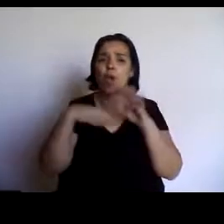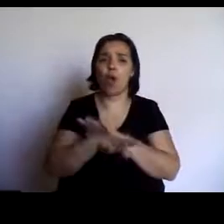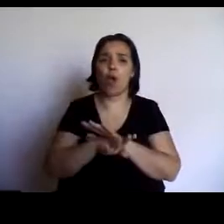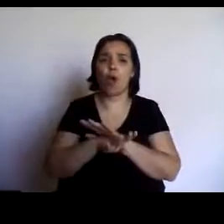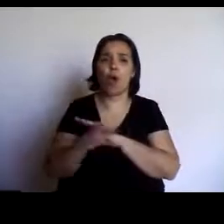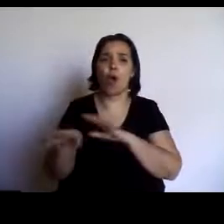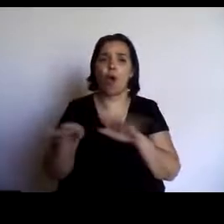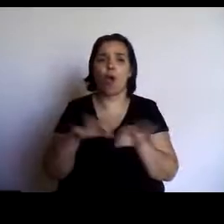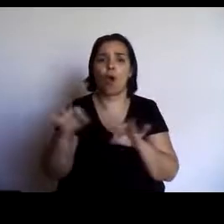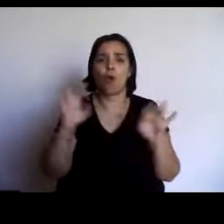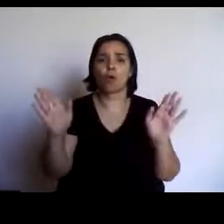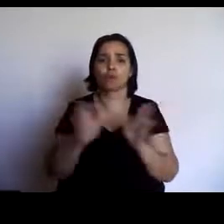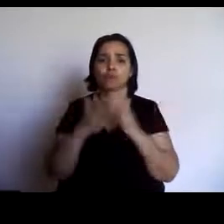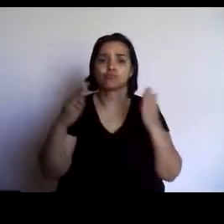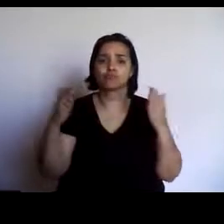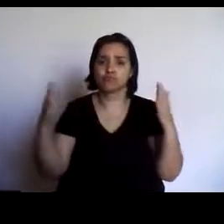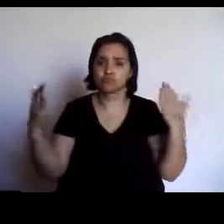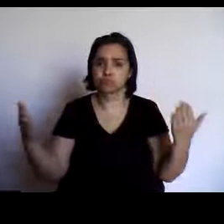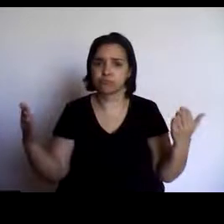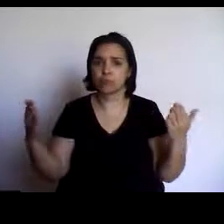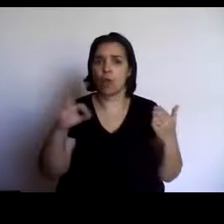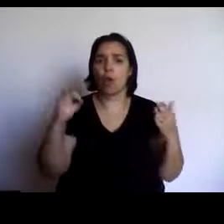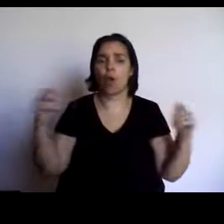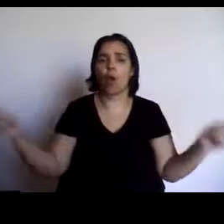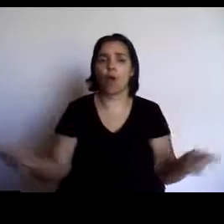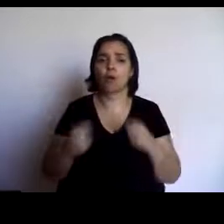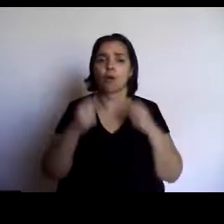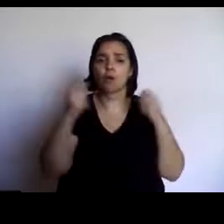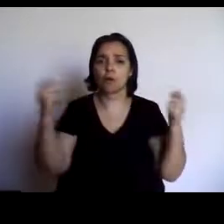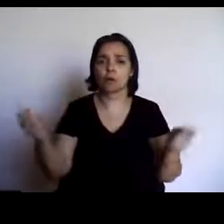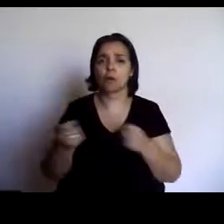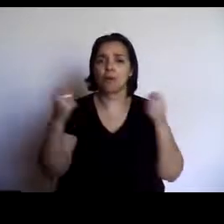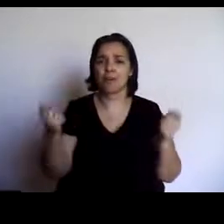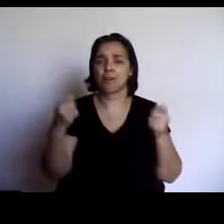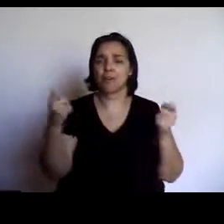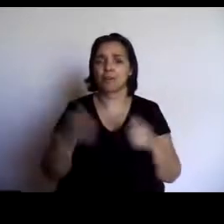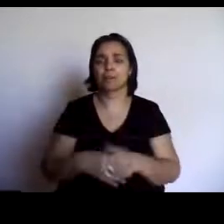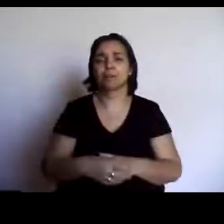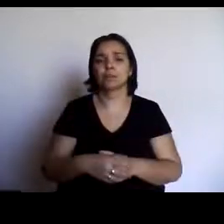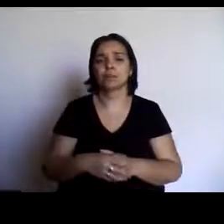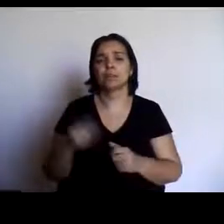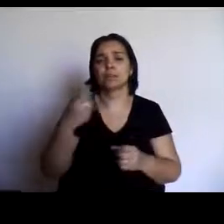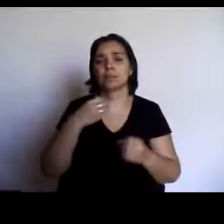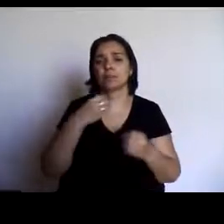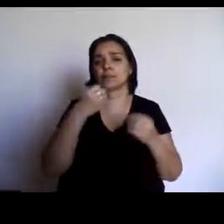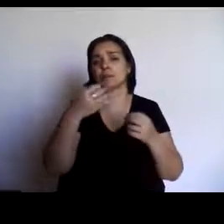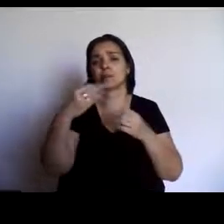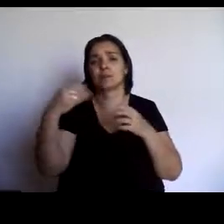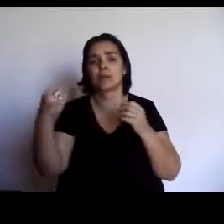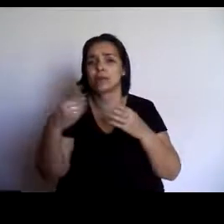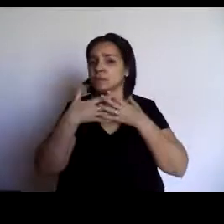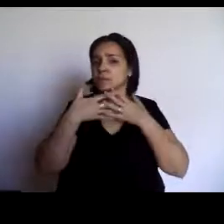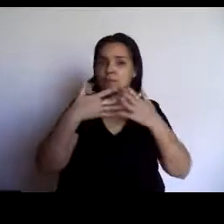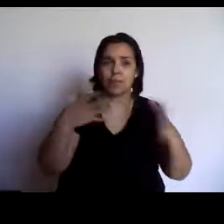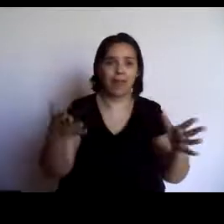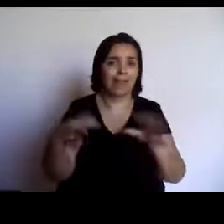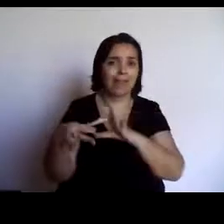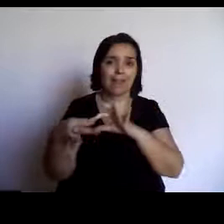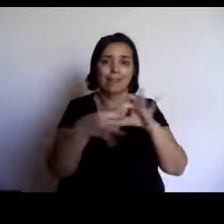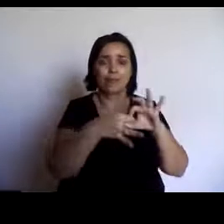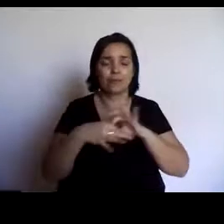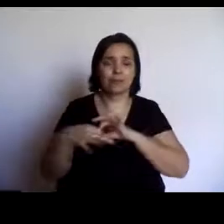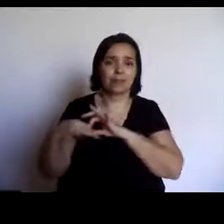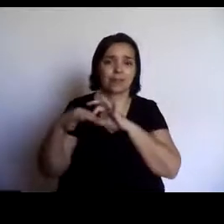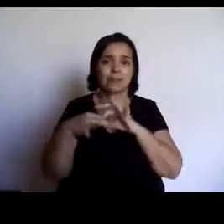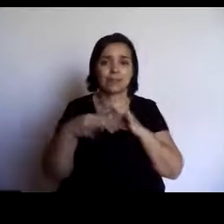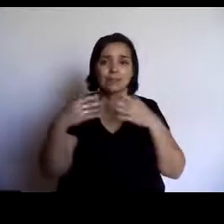de folletos y en ocasiones con publicaciones realizadas al efecto. La información que difundimos principalmente está relacionada con la apertura